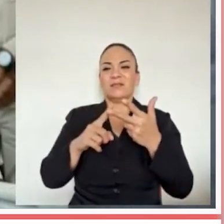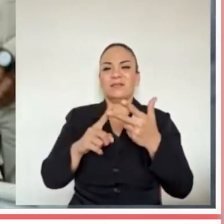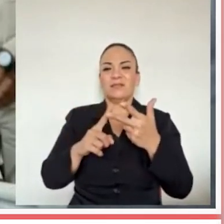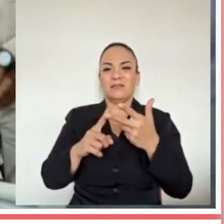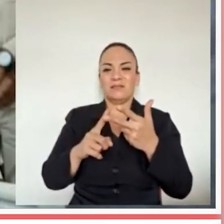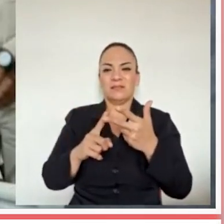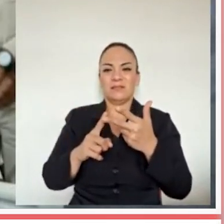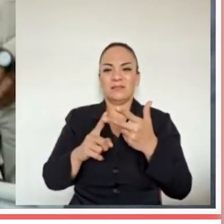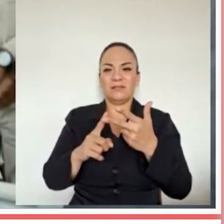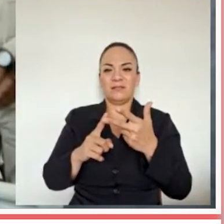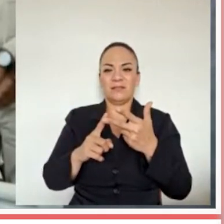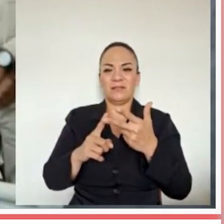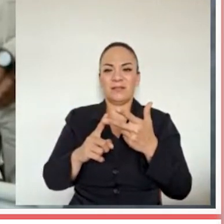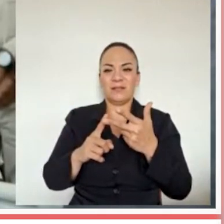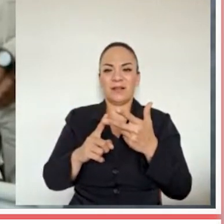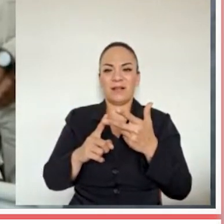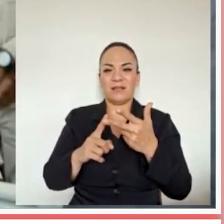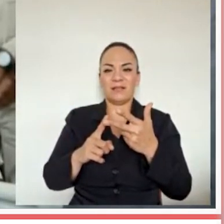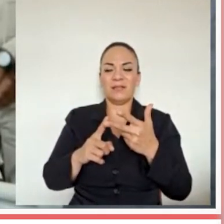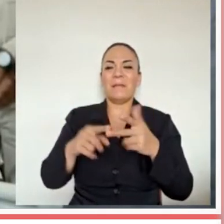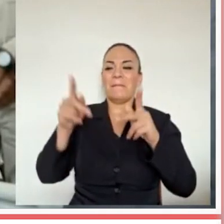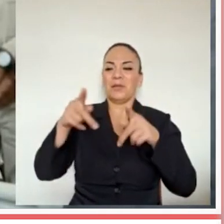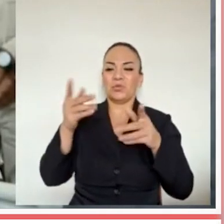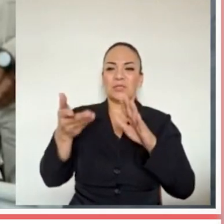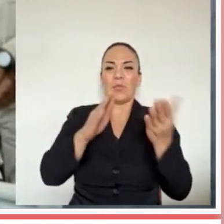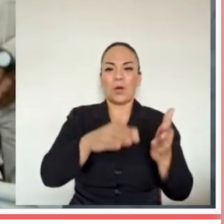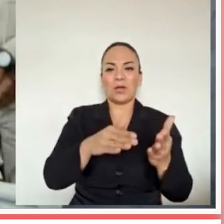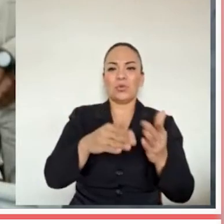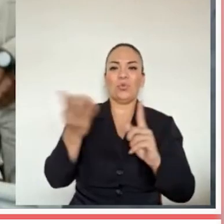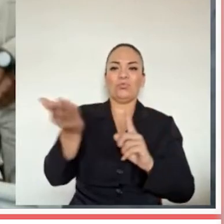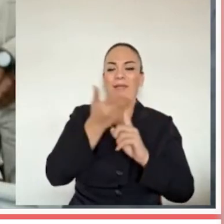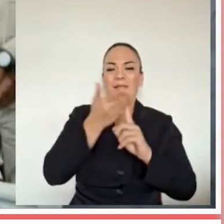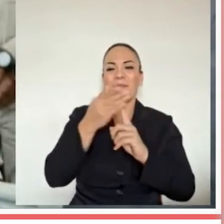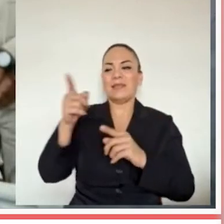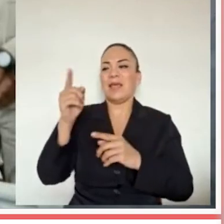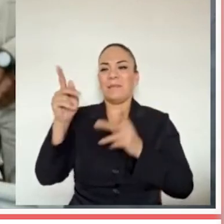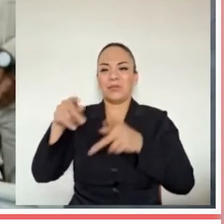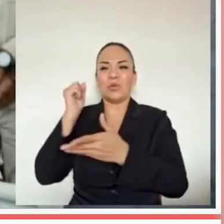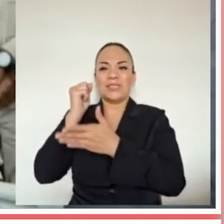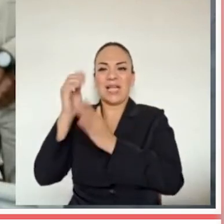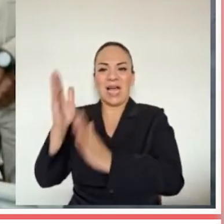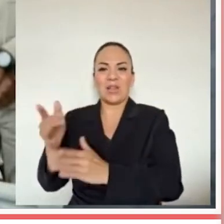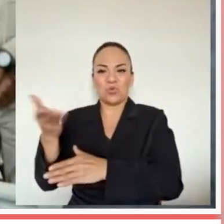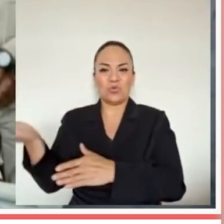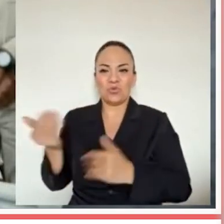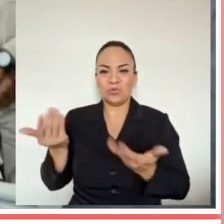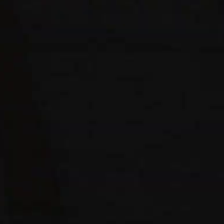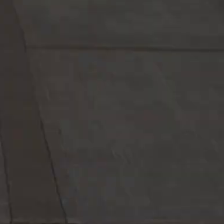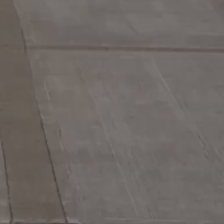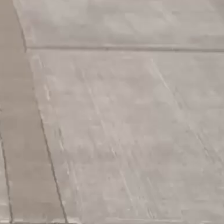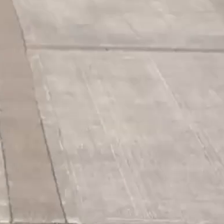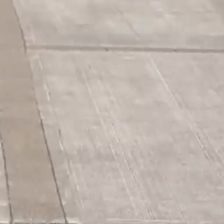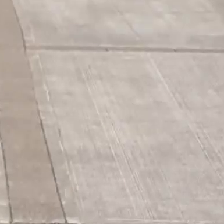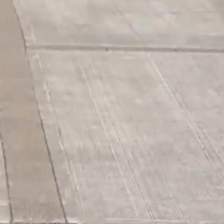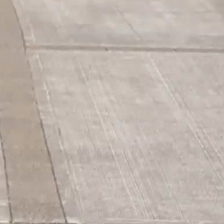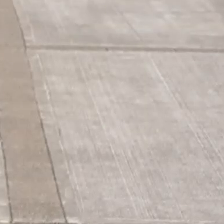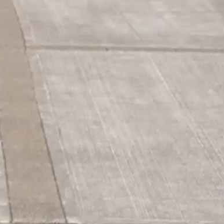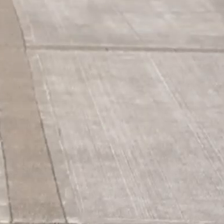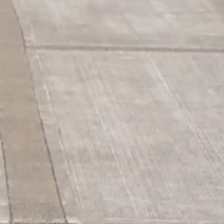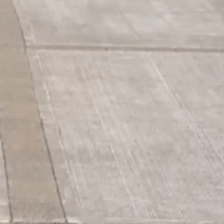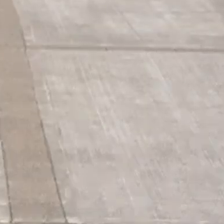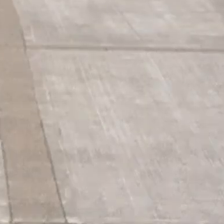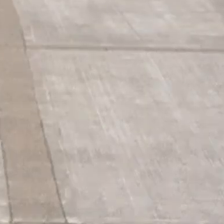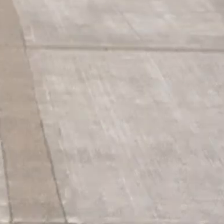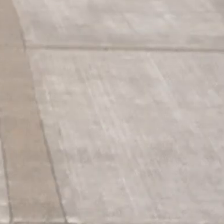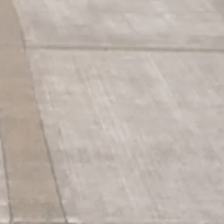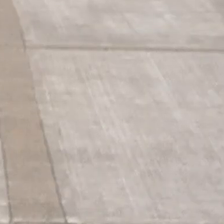sicariato, de los víctimas del sicariato, sabiendo quiénes son la mayoría de ellos. Gracias. Existen